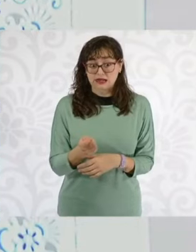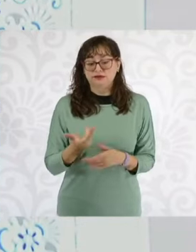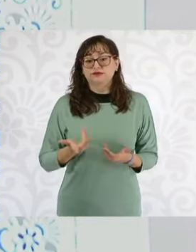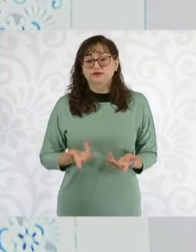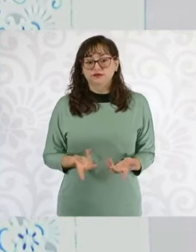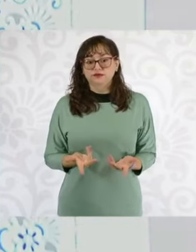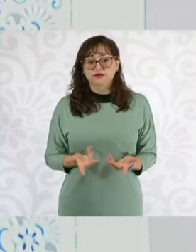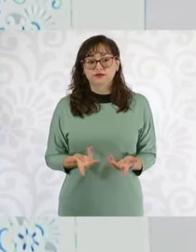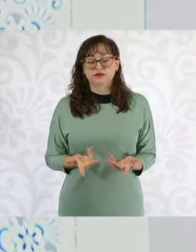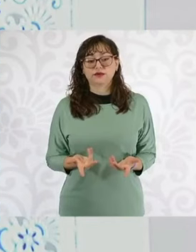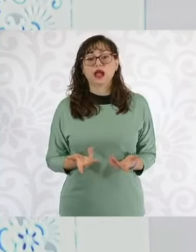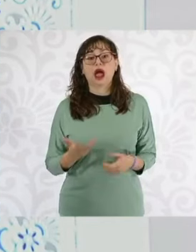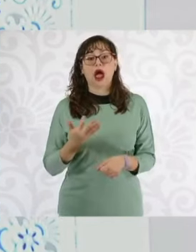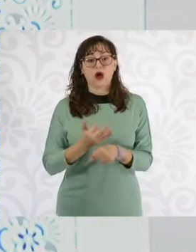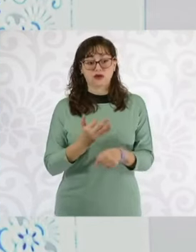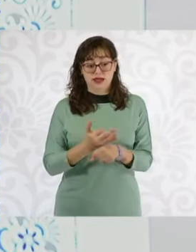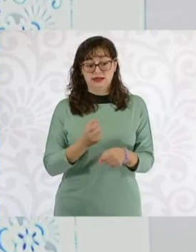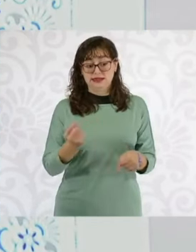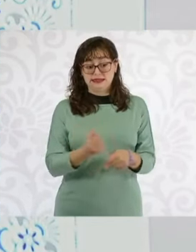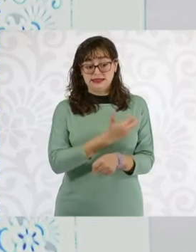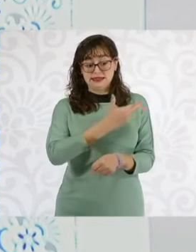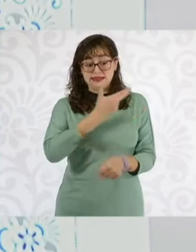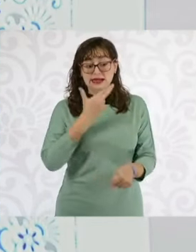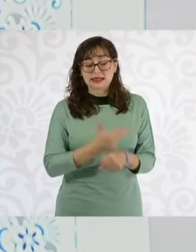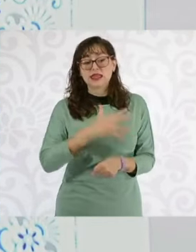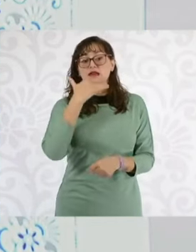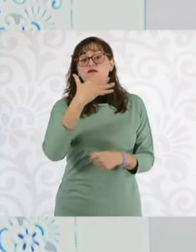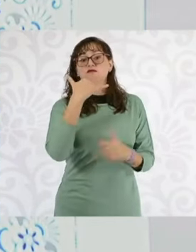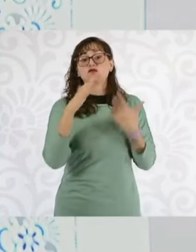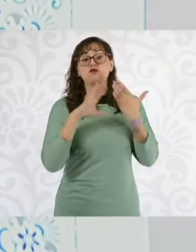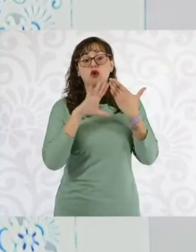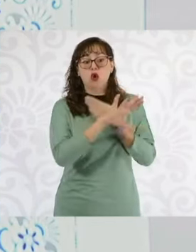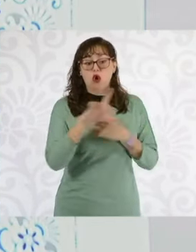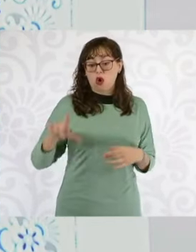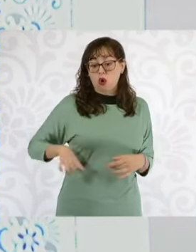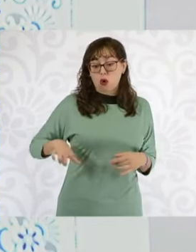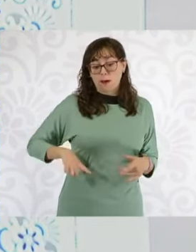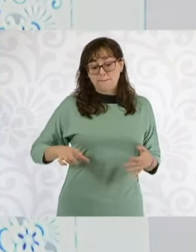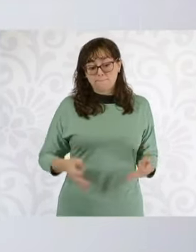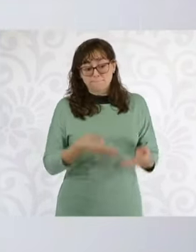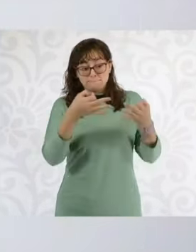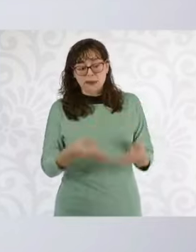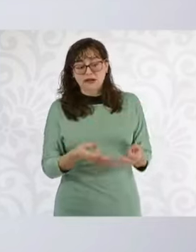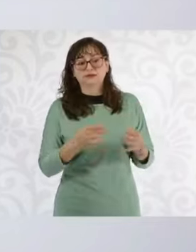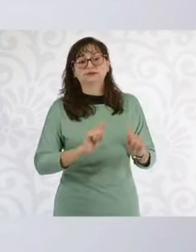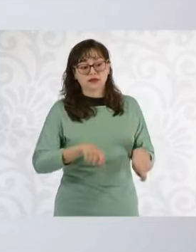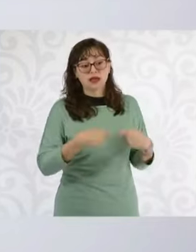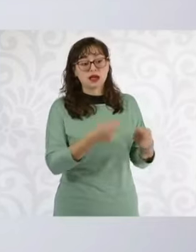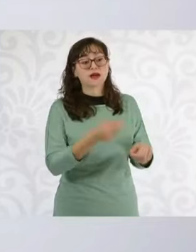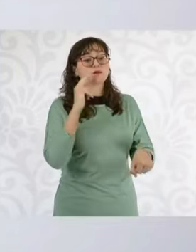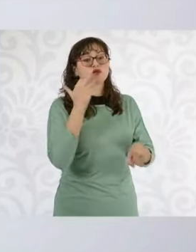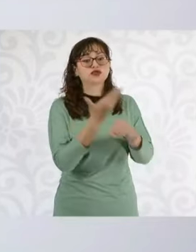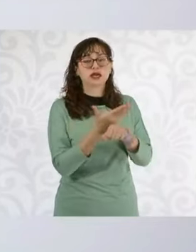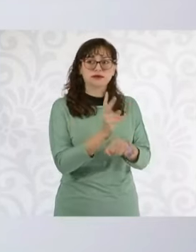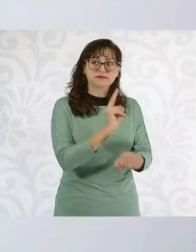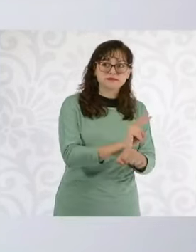Secretaría Anticorrupción y de Buen Gobierno. Y estamos trabajando, viene una parte en la